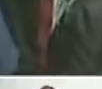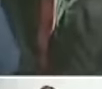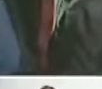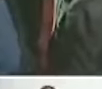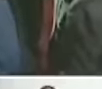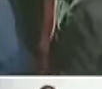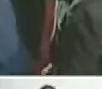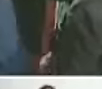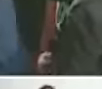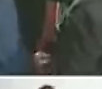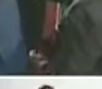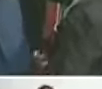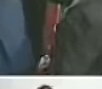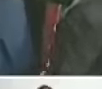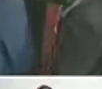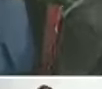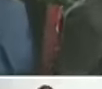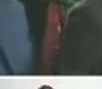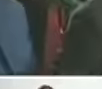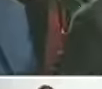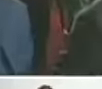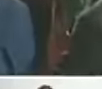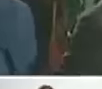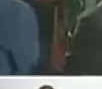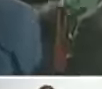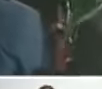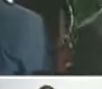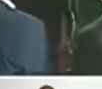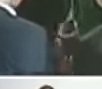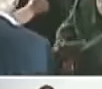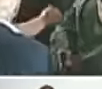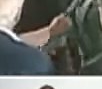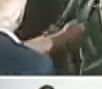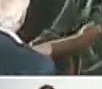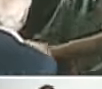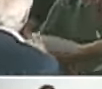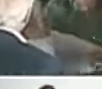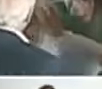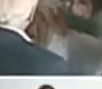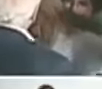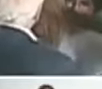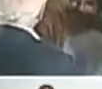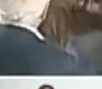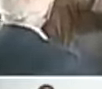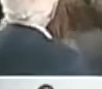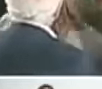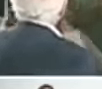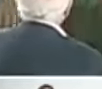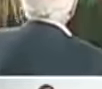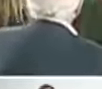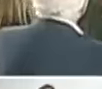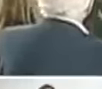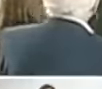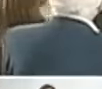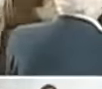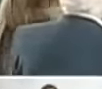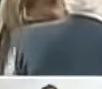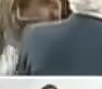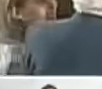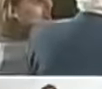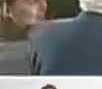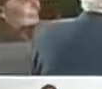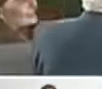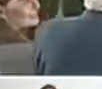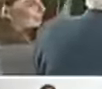este caso. Siempre Venezuela tendiendo la mano y Venezuela exponiendo su verdad, como ocurrió el pasado 14 de diciembre del